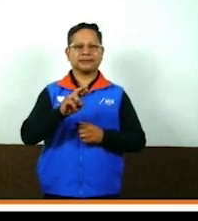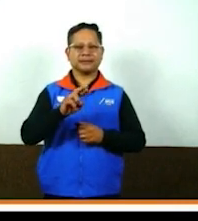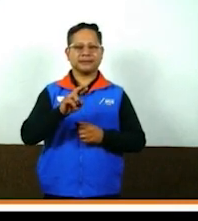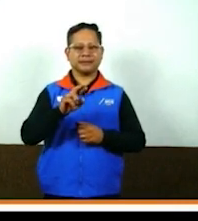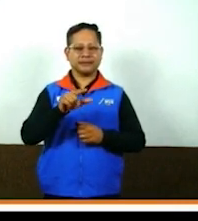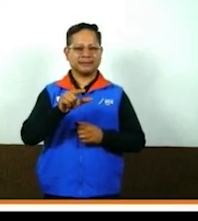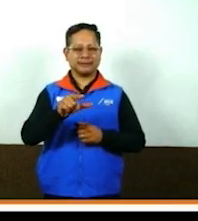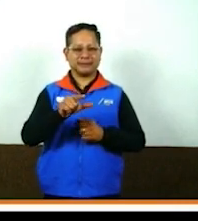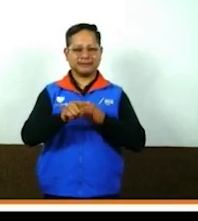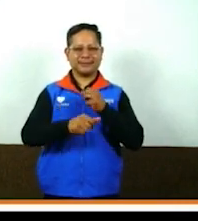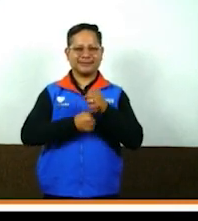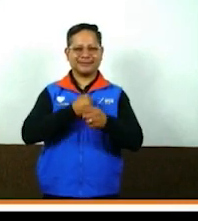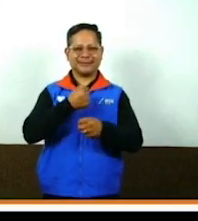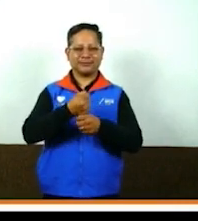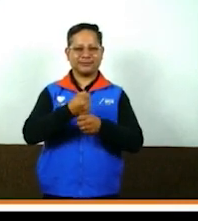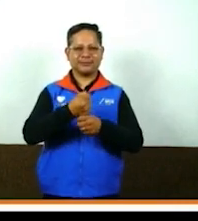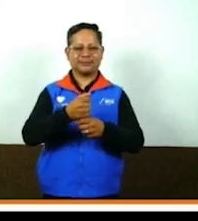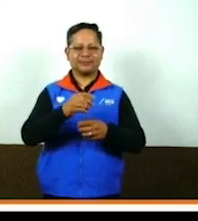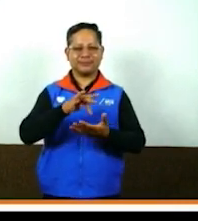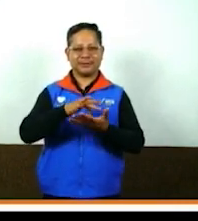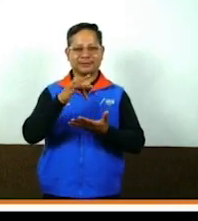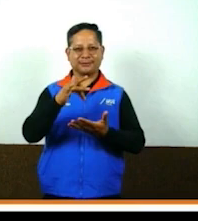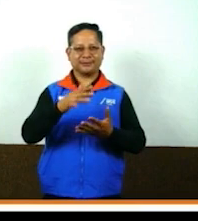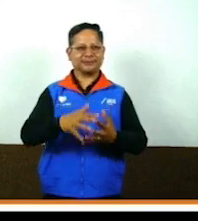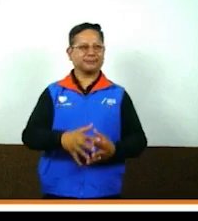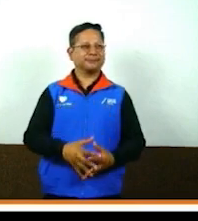desde hace 17 años. Gracias.